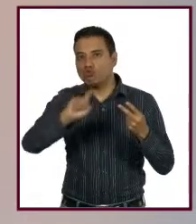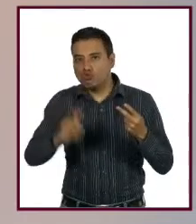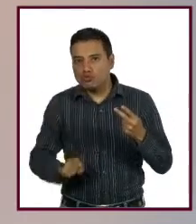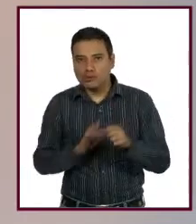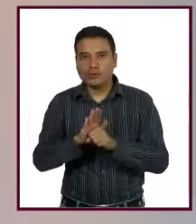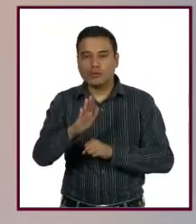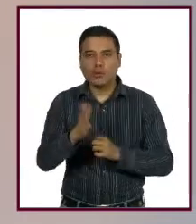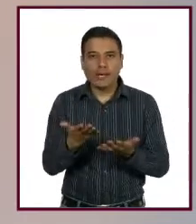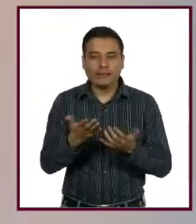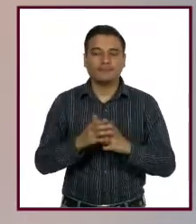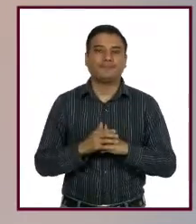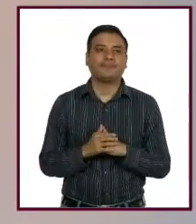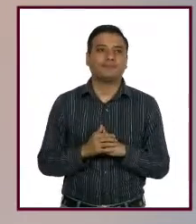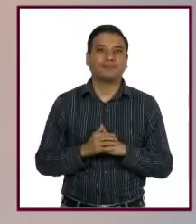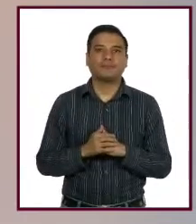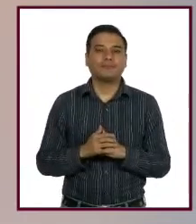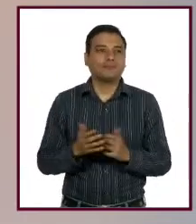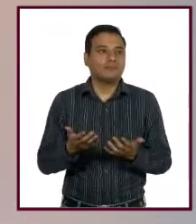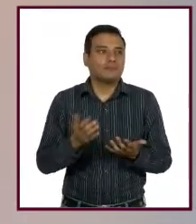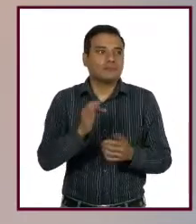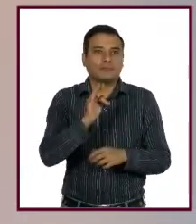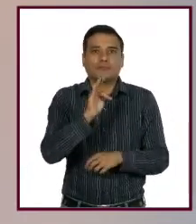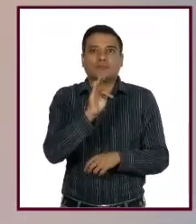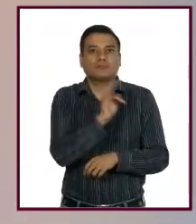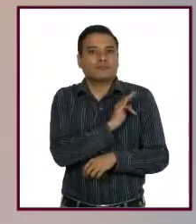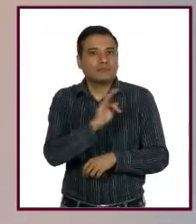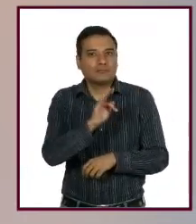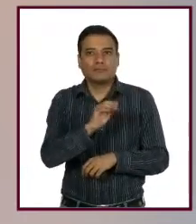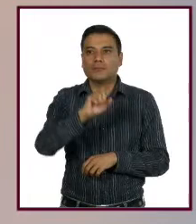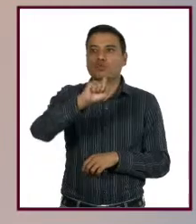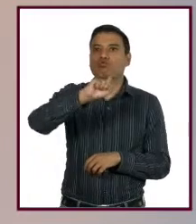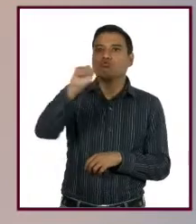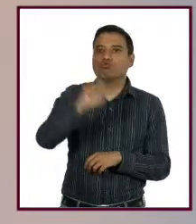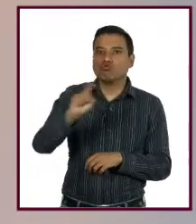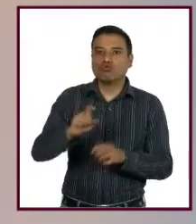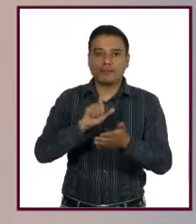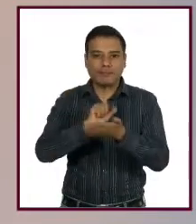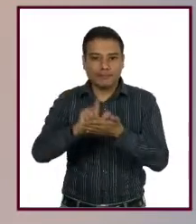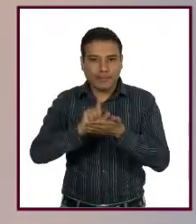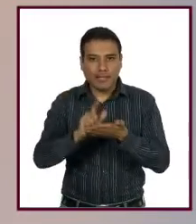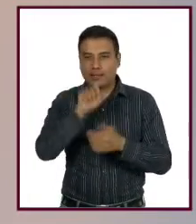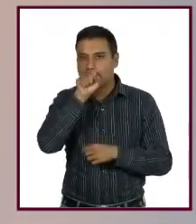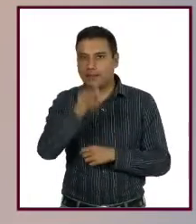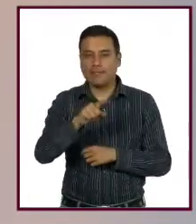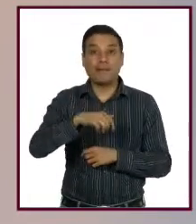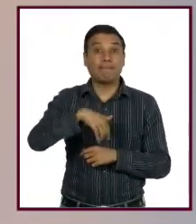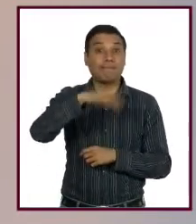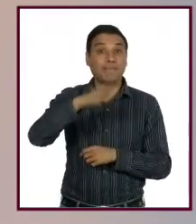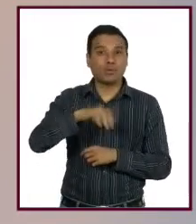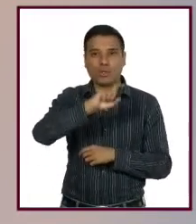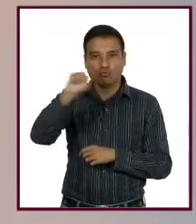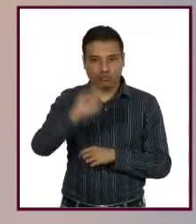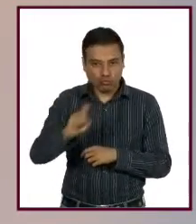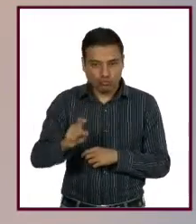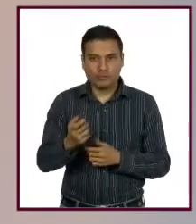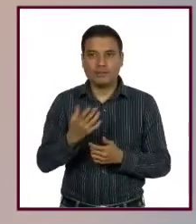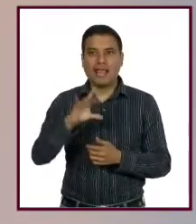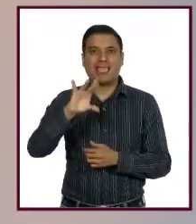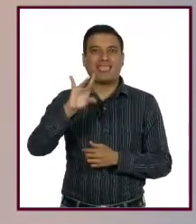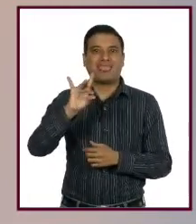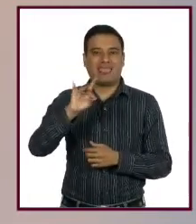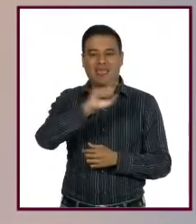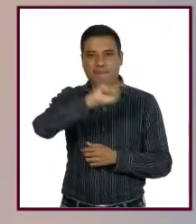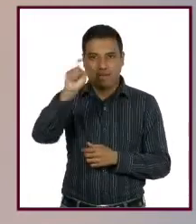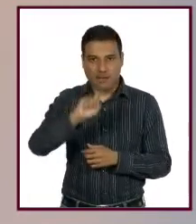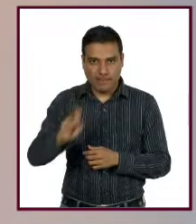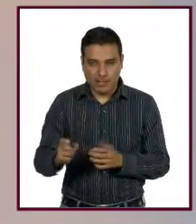ser algunos tipos de limpiadores en aerosol, las pinturas, los pegamentos en aerosol.